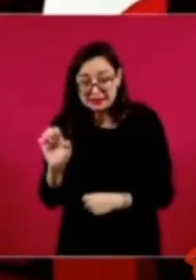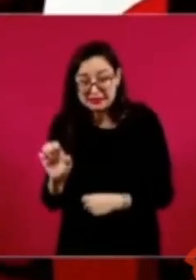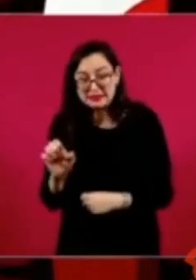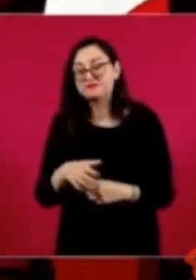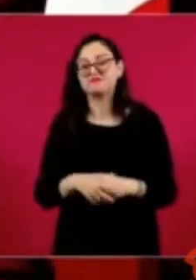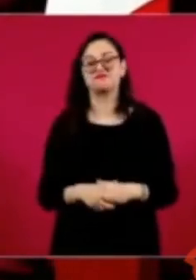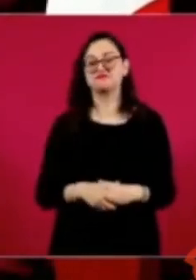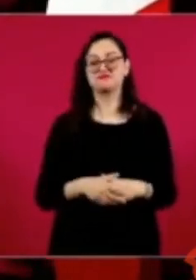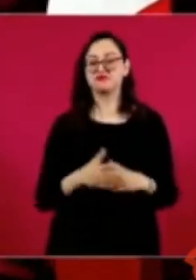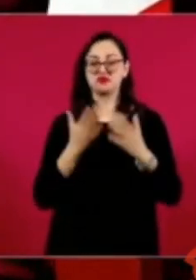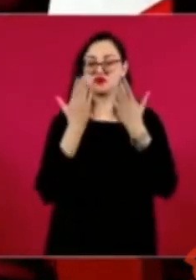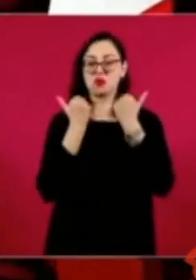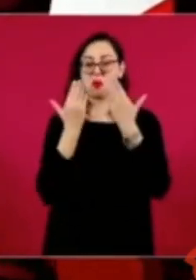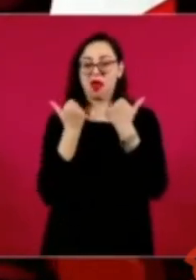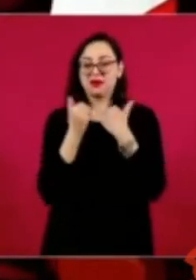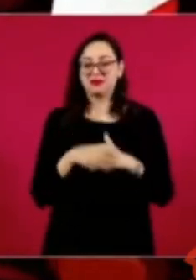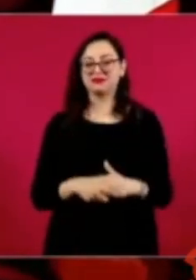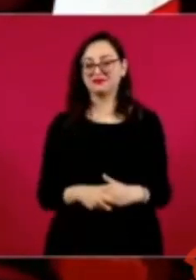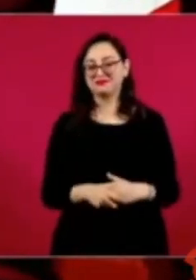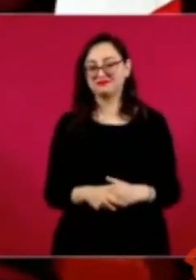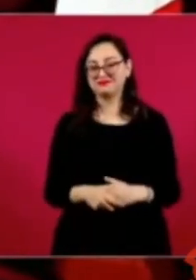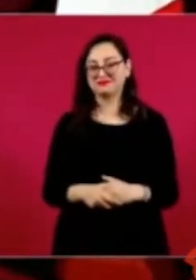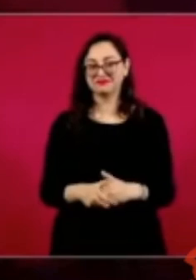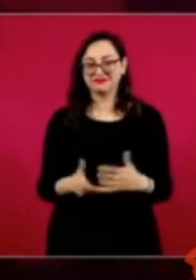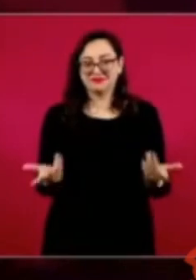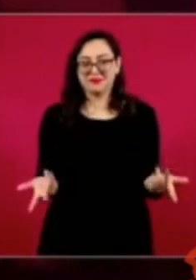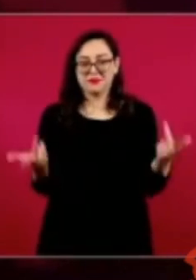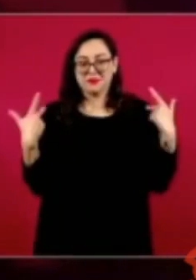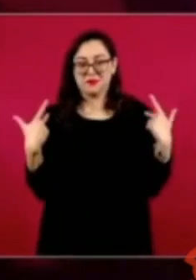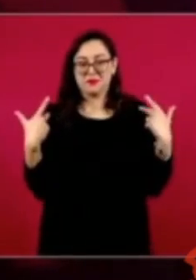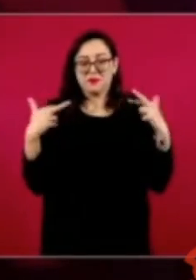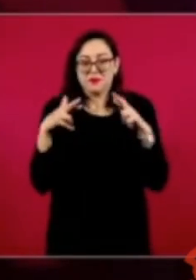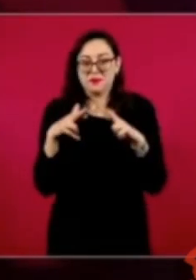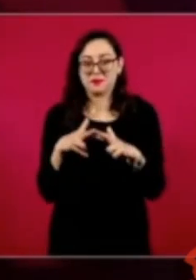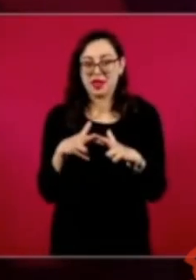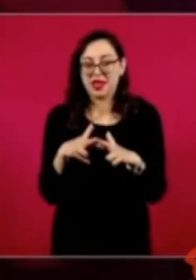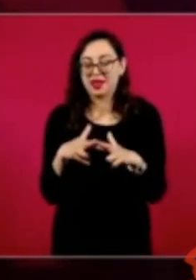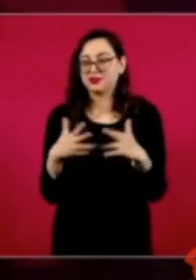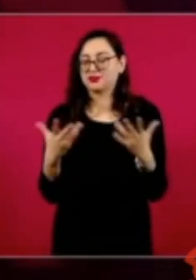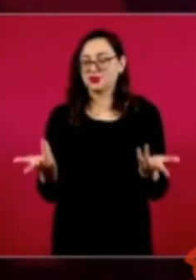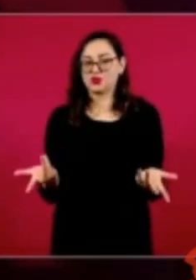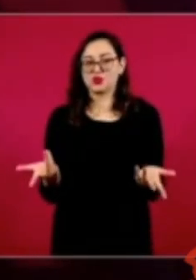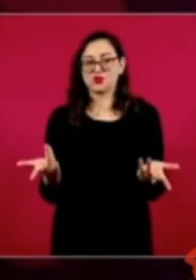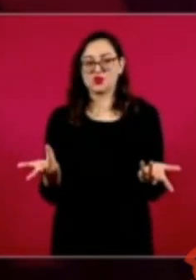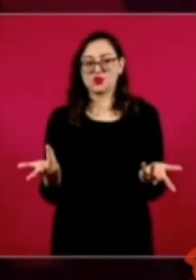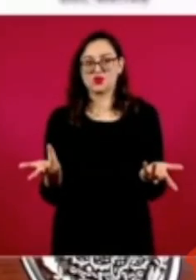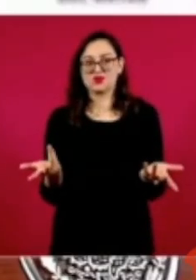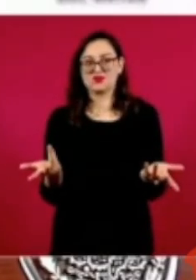Puede ser que esté en Tlapa, pero sí hay en Metlatono un centro de salud.